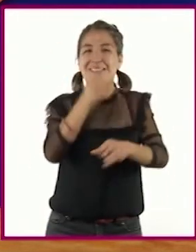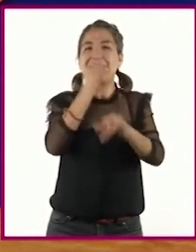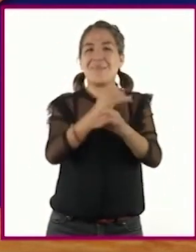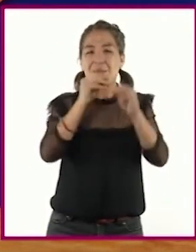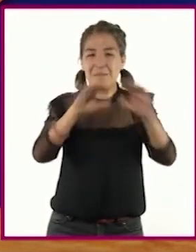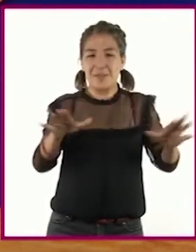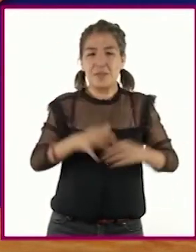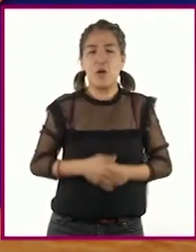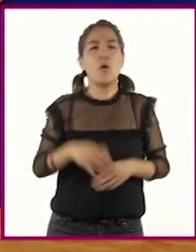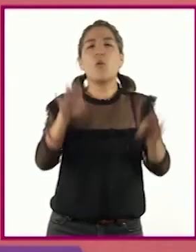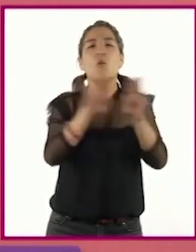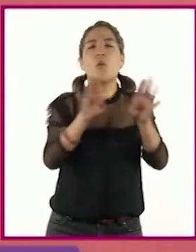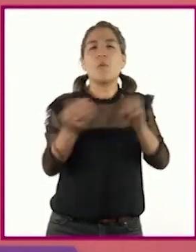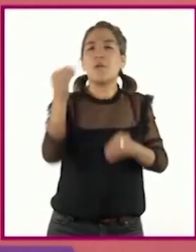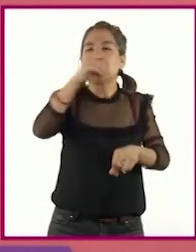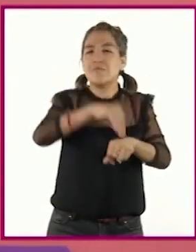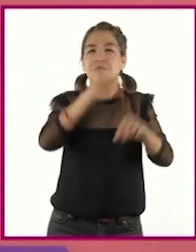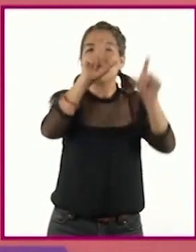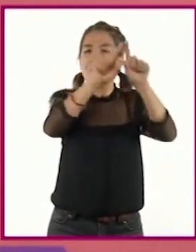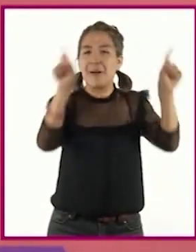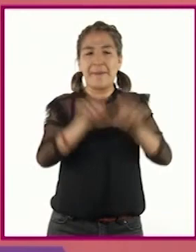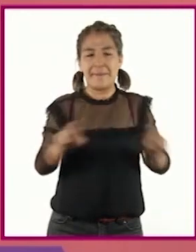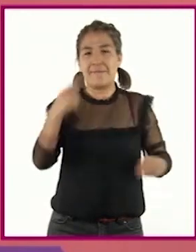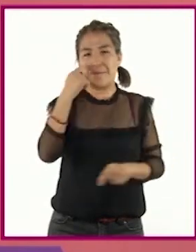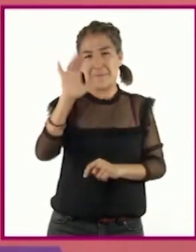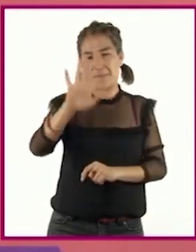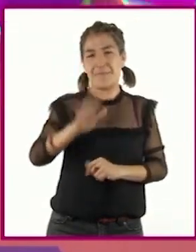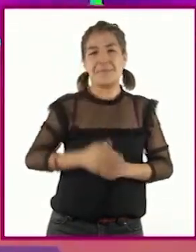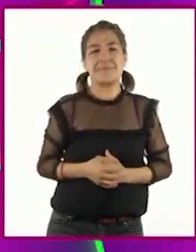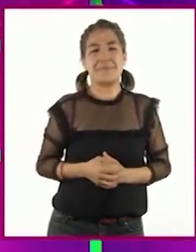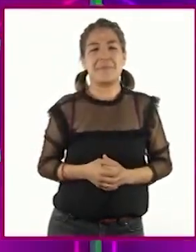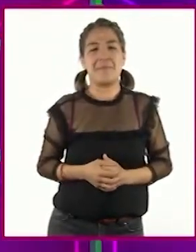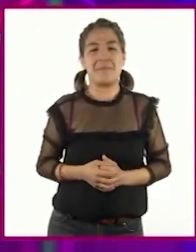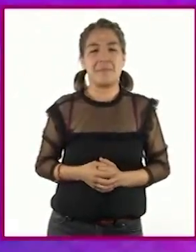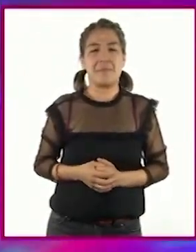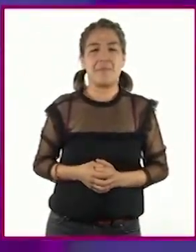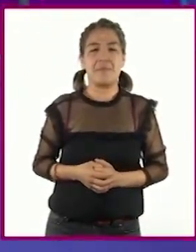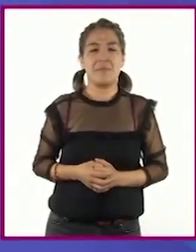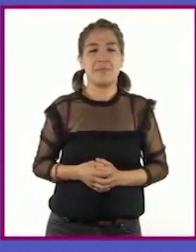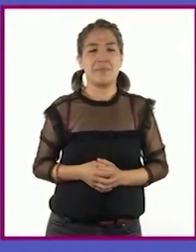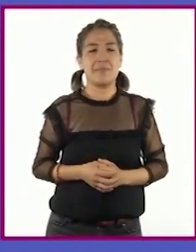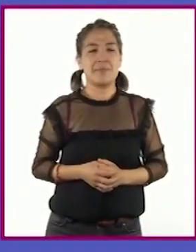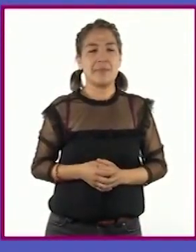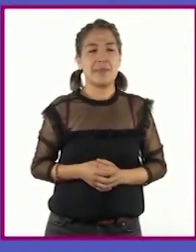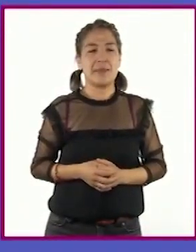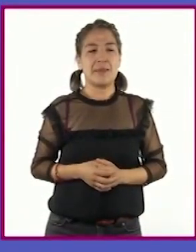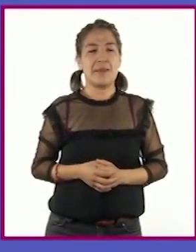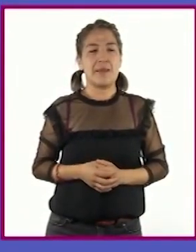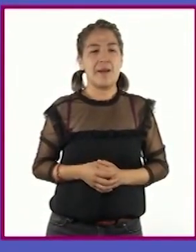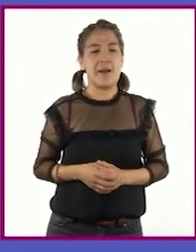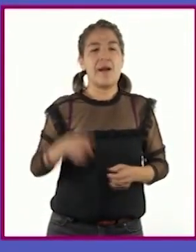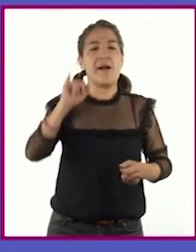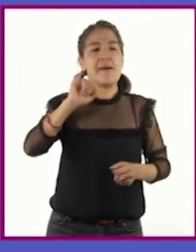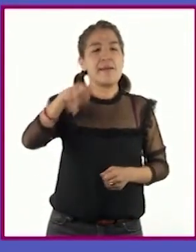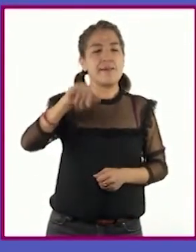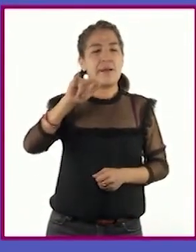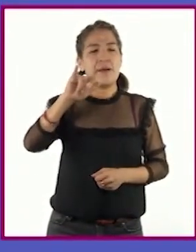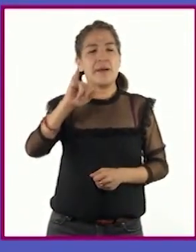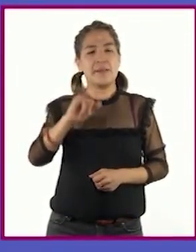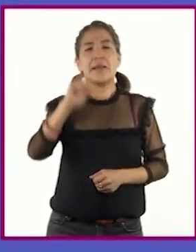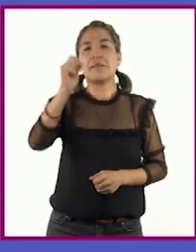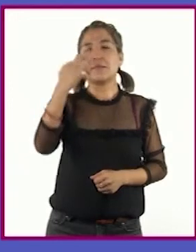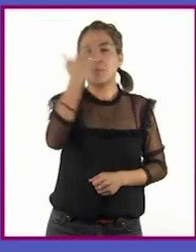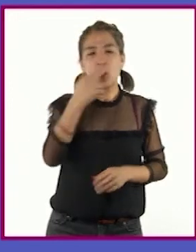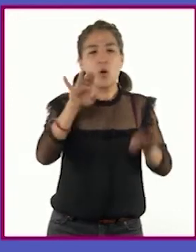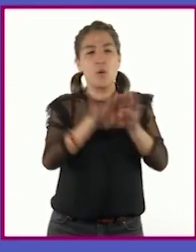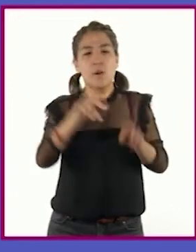información. ¿Cómo quedaría? Pienso que así. El INALI recibió y analizó las recomendaciones